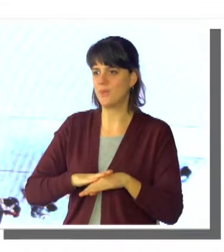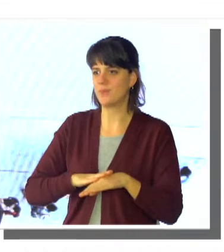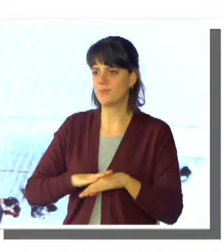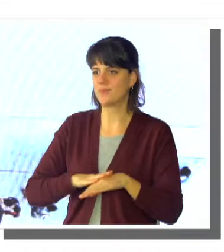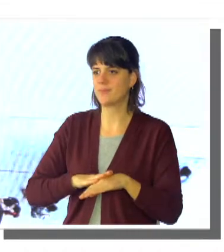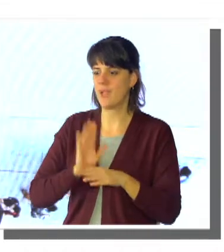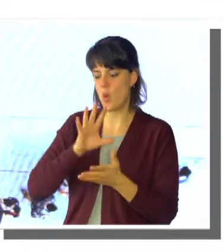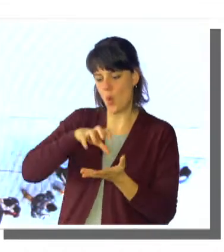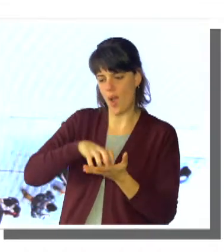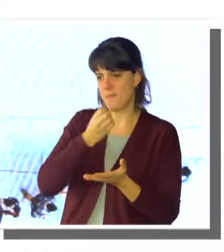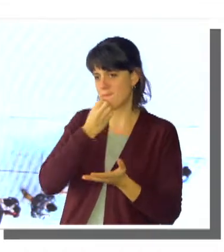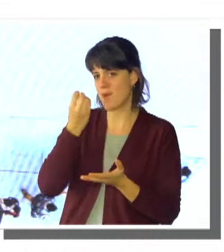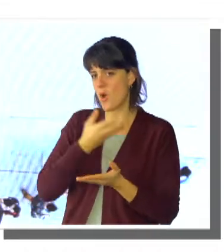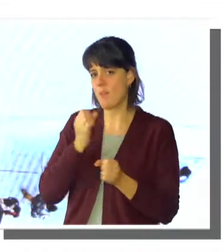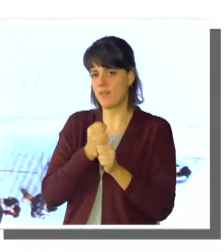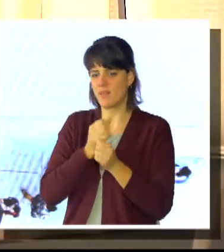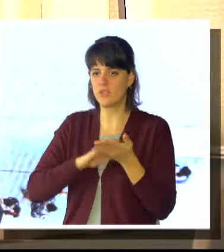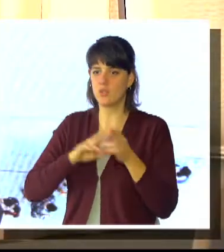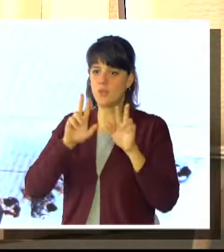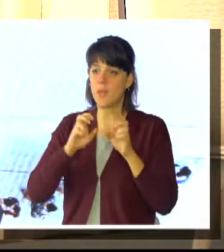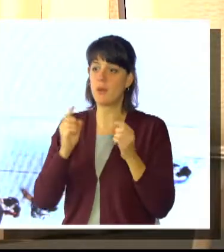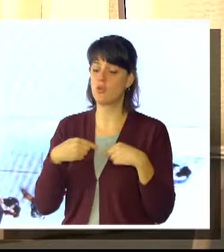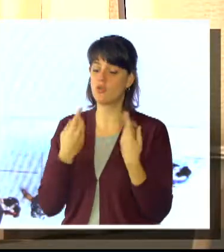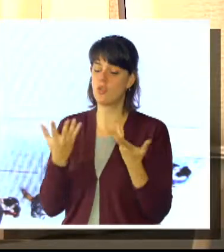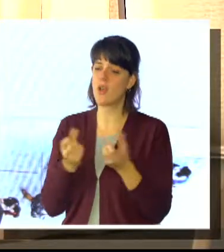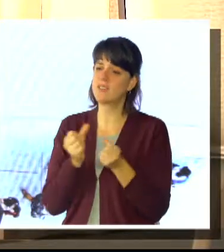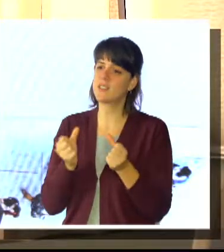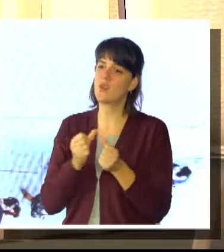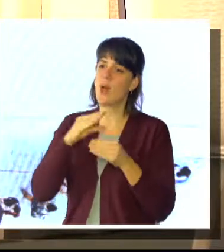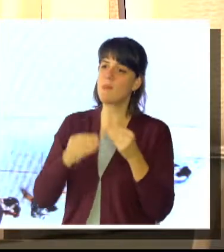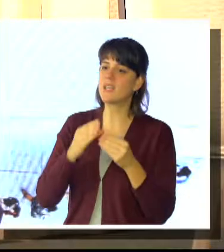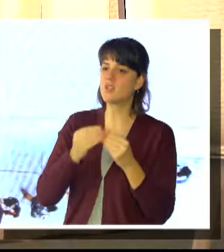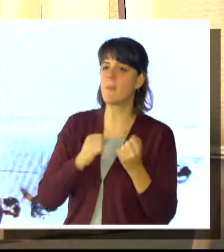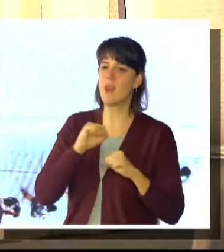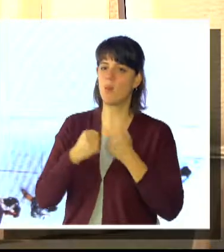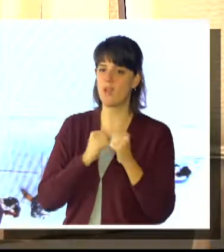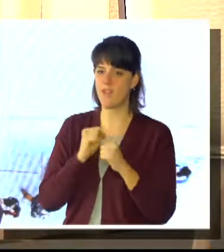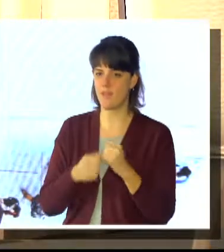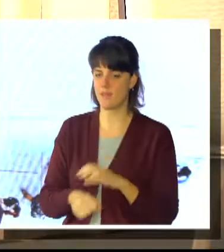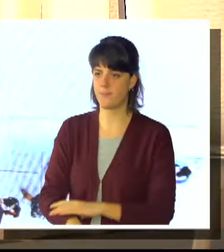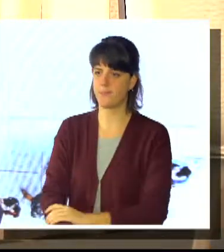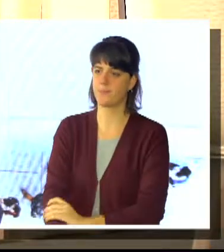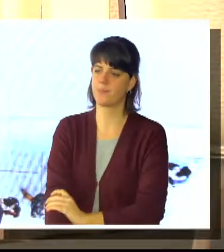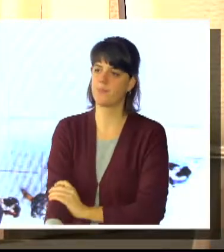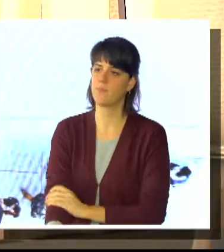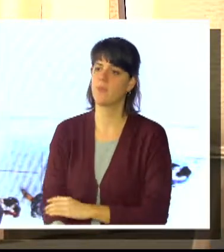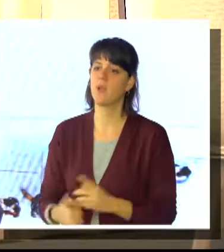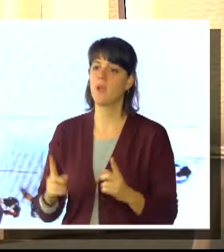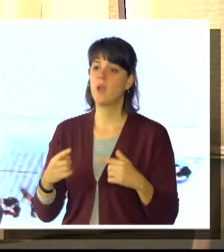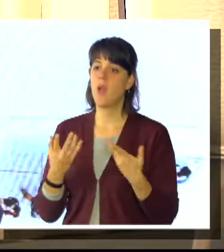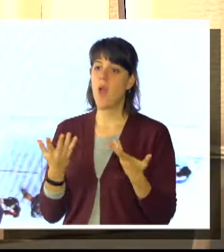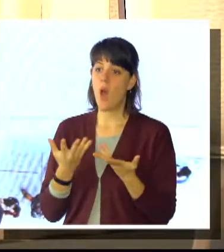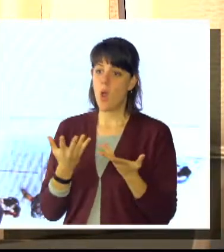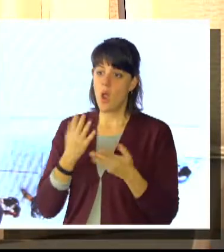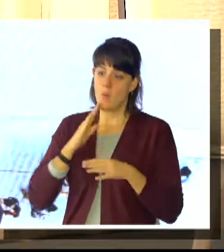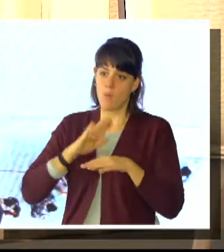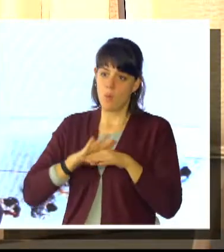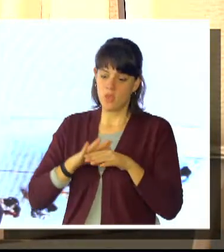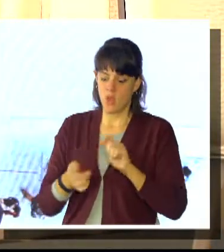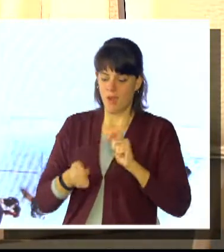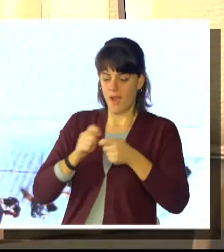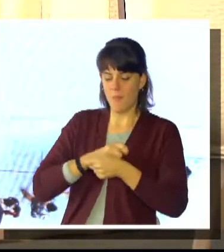cómo trabajamos y mostrar algunos casos de uso. Queremos respetar los tiempos al máximo, a ver si nos la jugamos y nos quedan unos minutos al final por si